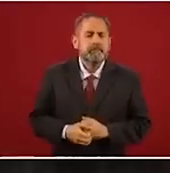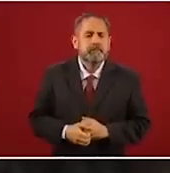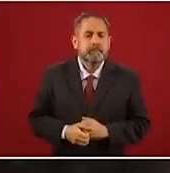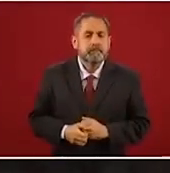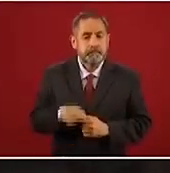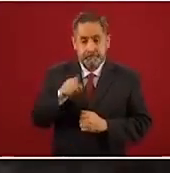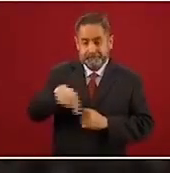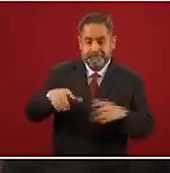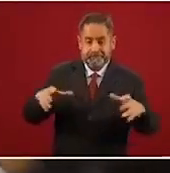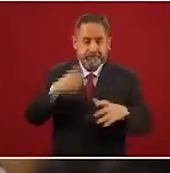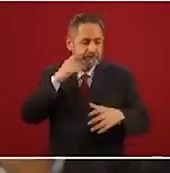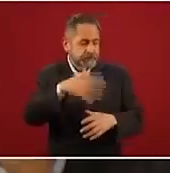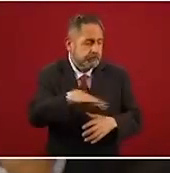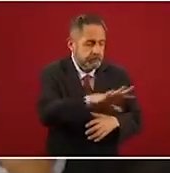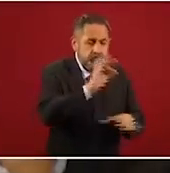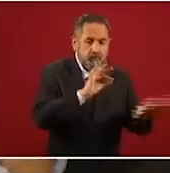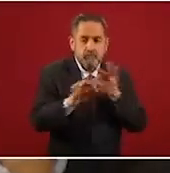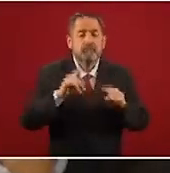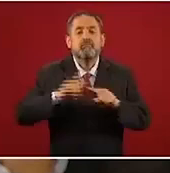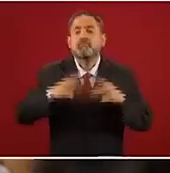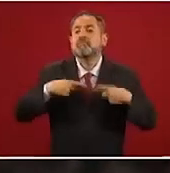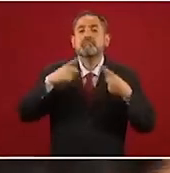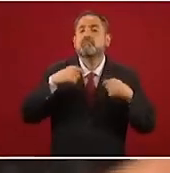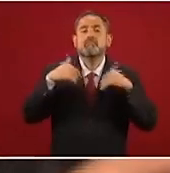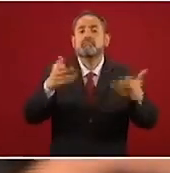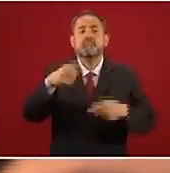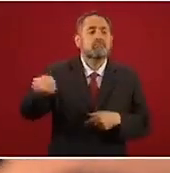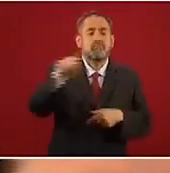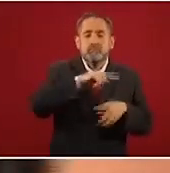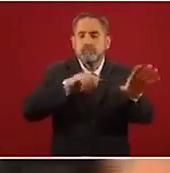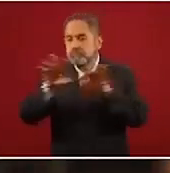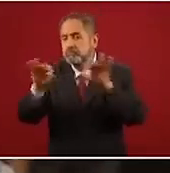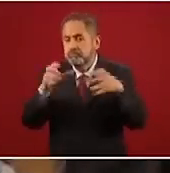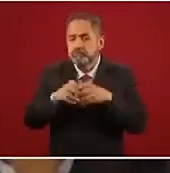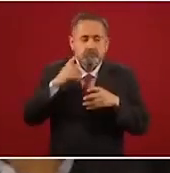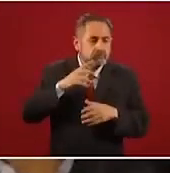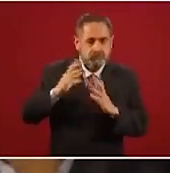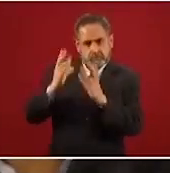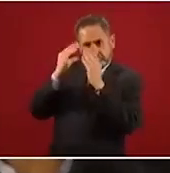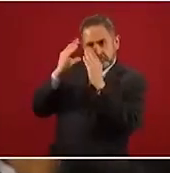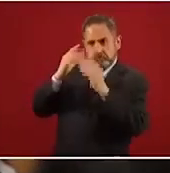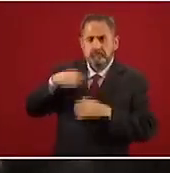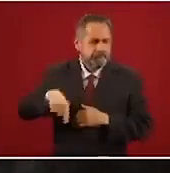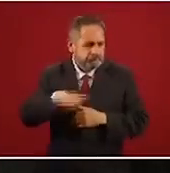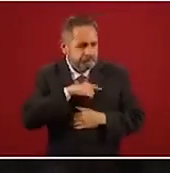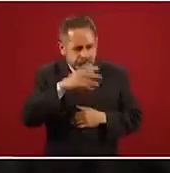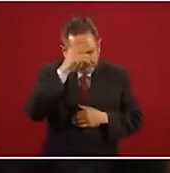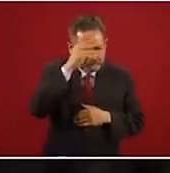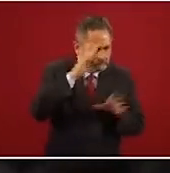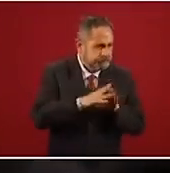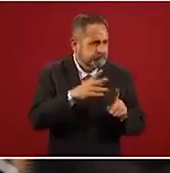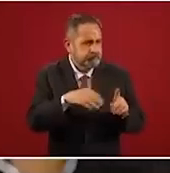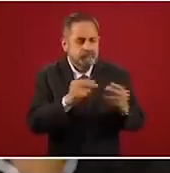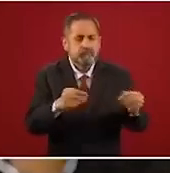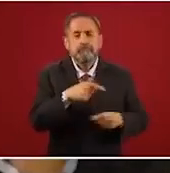La Brigada de Búsqueda es un ejercicio ciudadano organizado y capacitado para la búsqueda, la reconstrucción del tejido social, la construcción